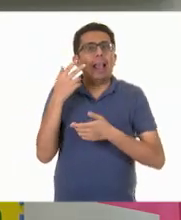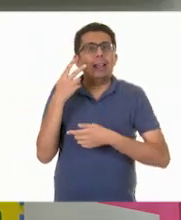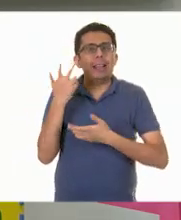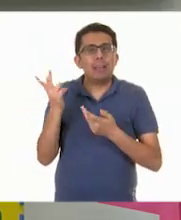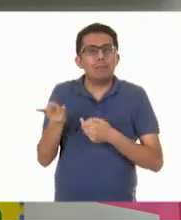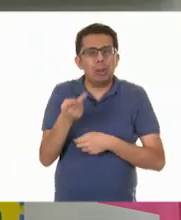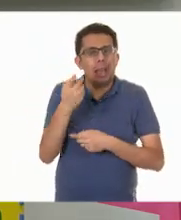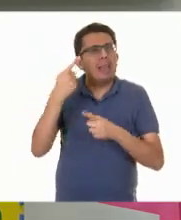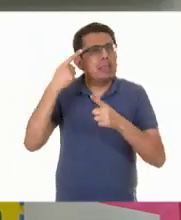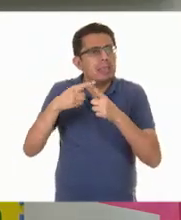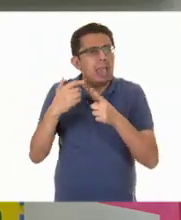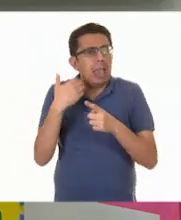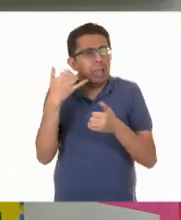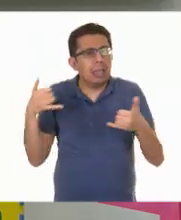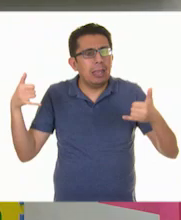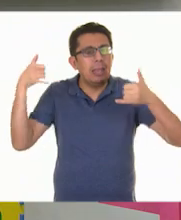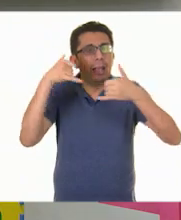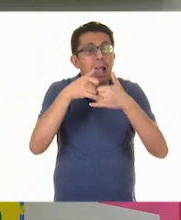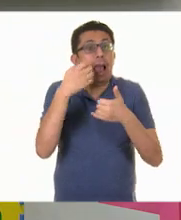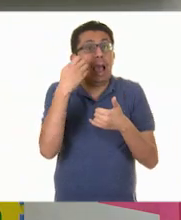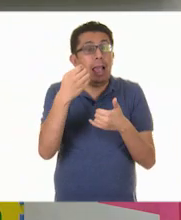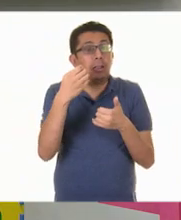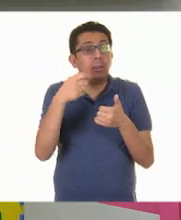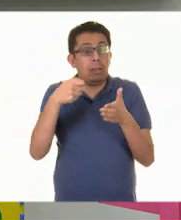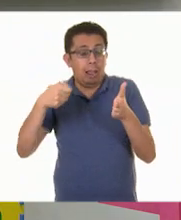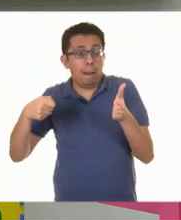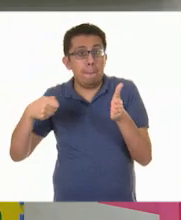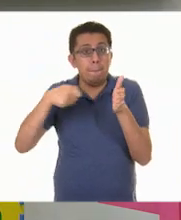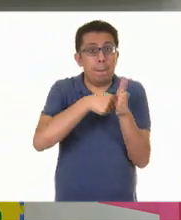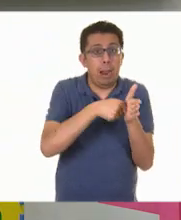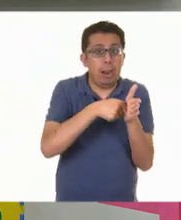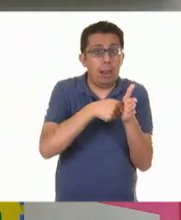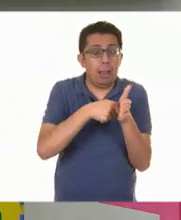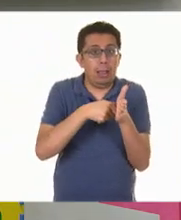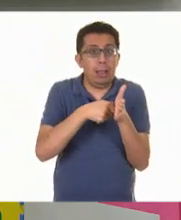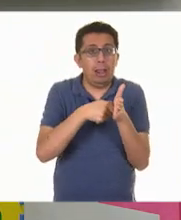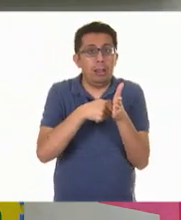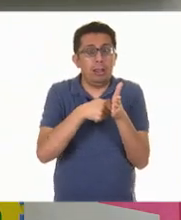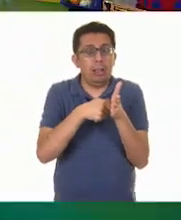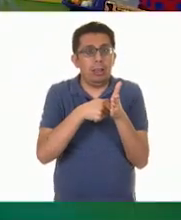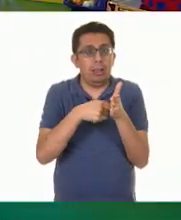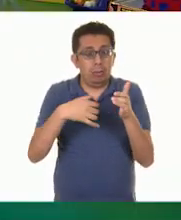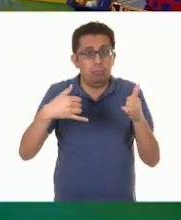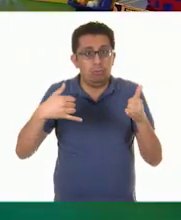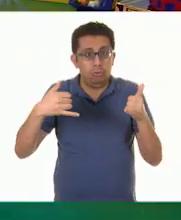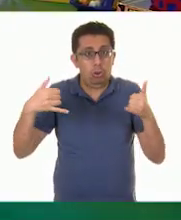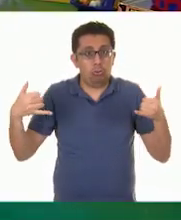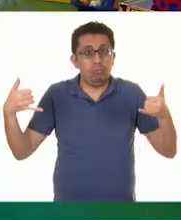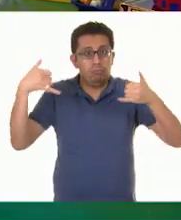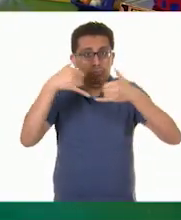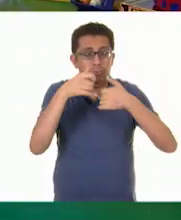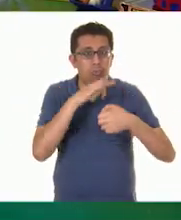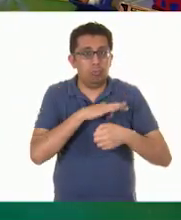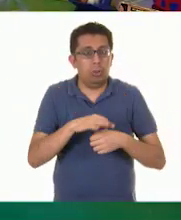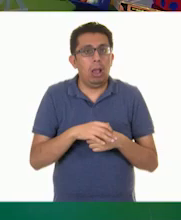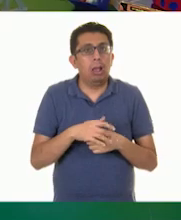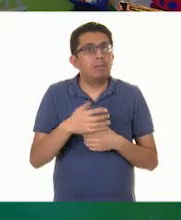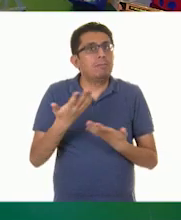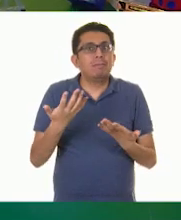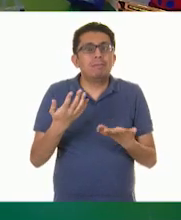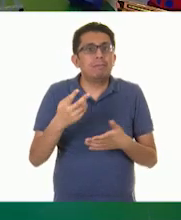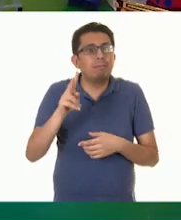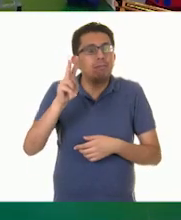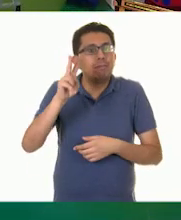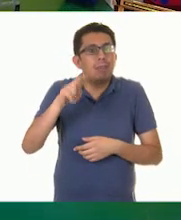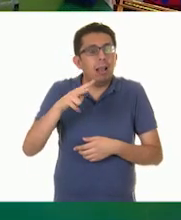llamada, porque enlazaban a esas dos personas o a esos dos teléfonos. Órale, no puedo creer que hayan cambiado tanto los